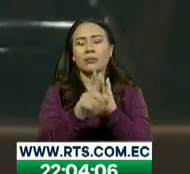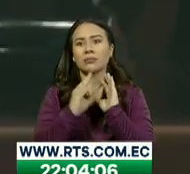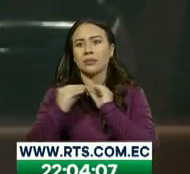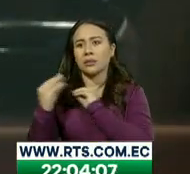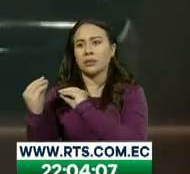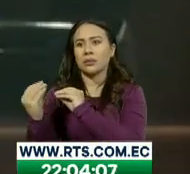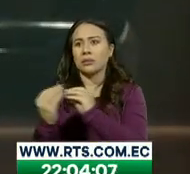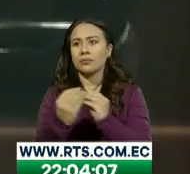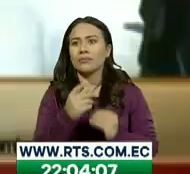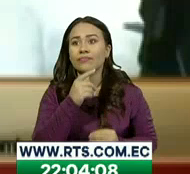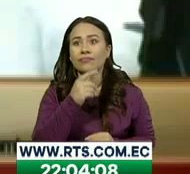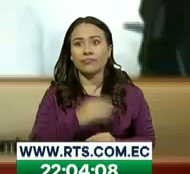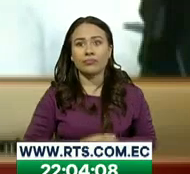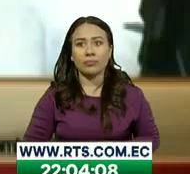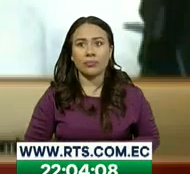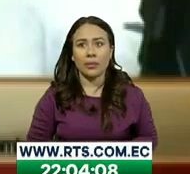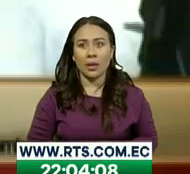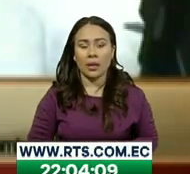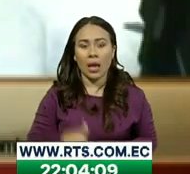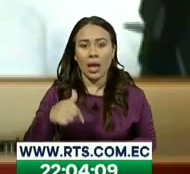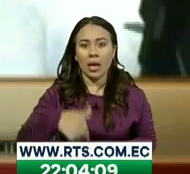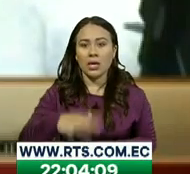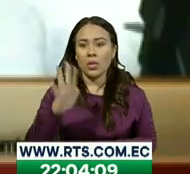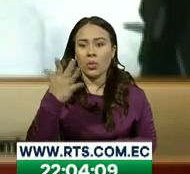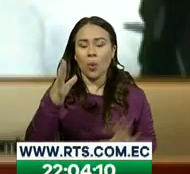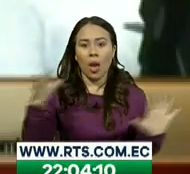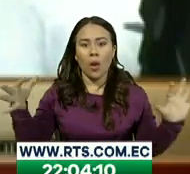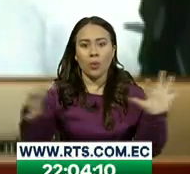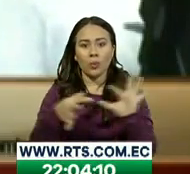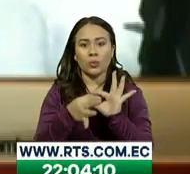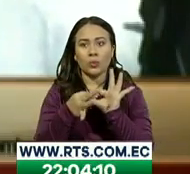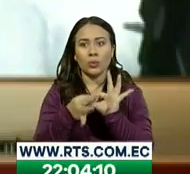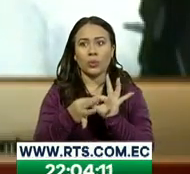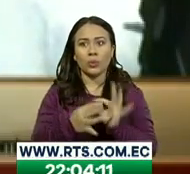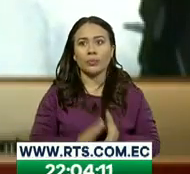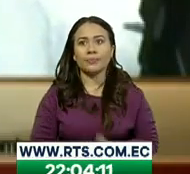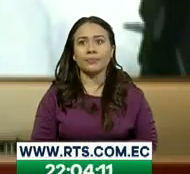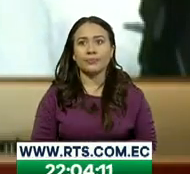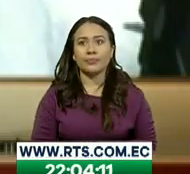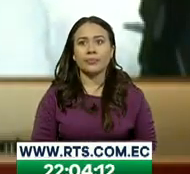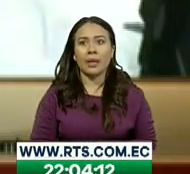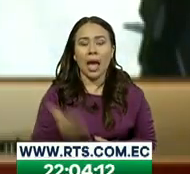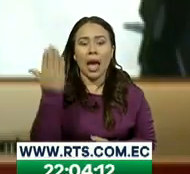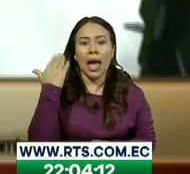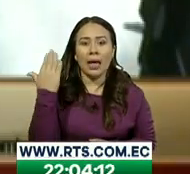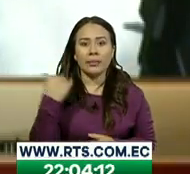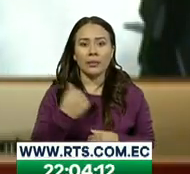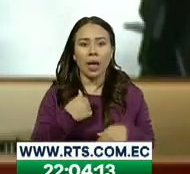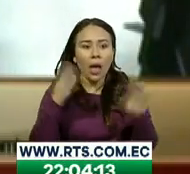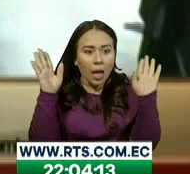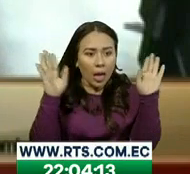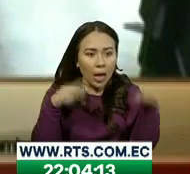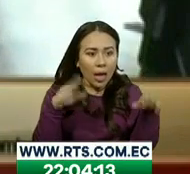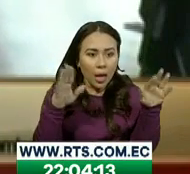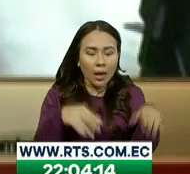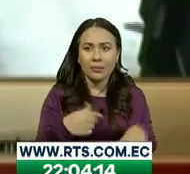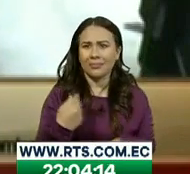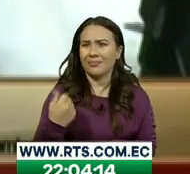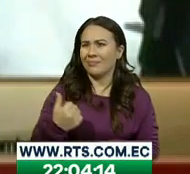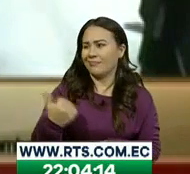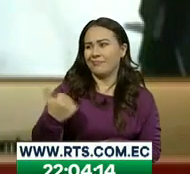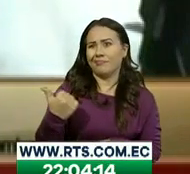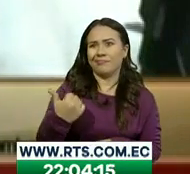al primero de la terna. Aquí no hay unanimidad. Que los que nos decían borregos, resulta que